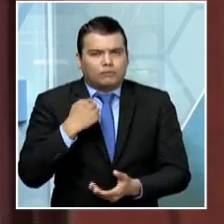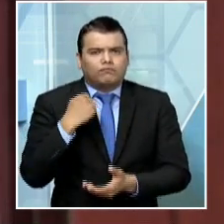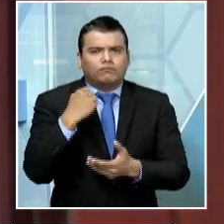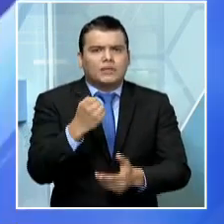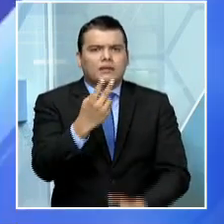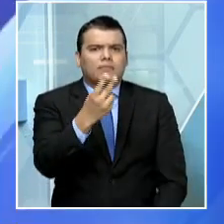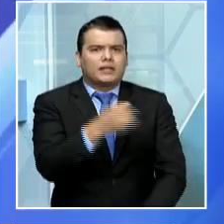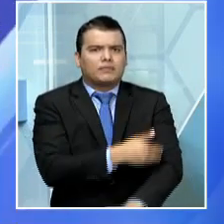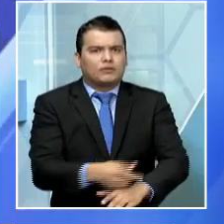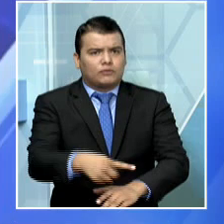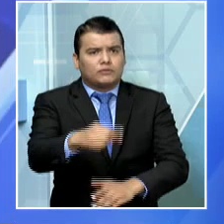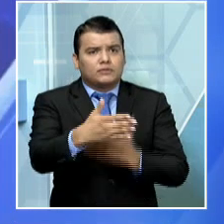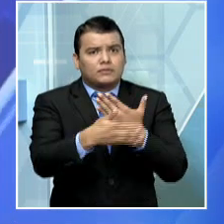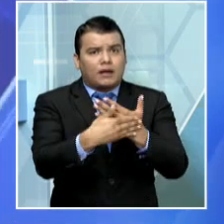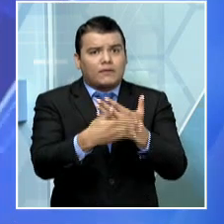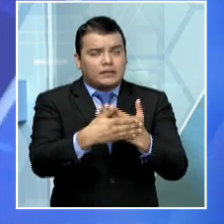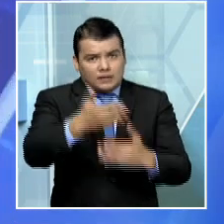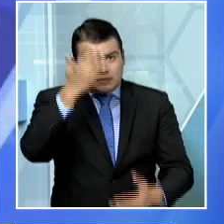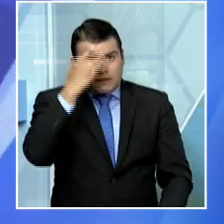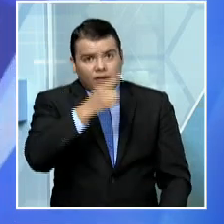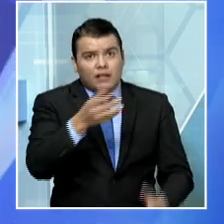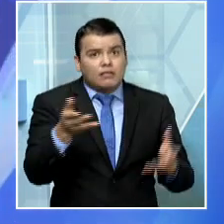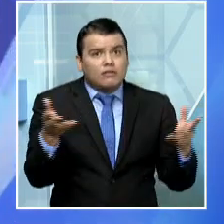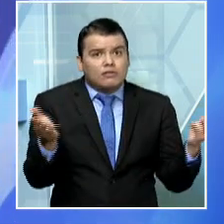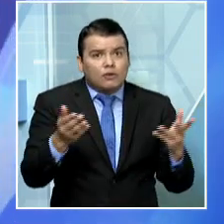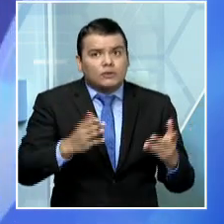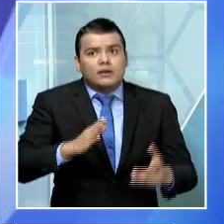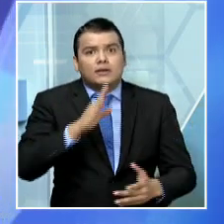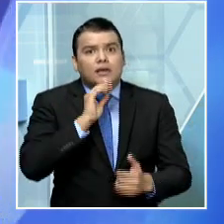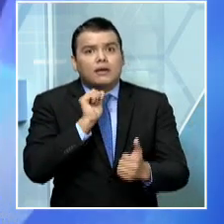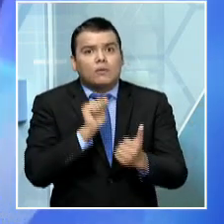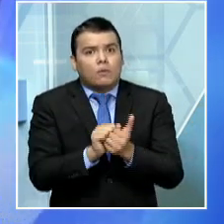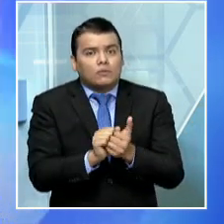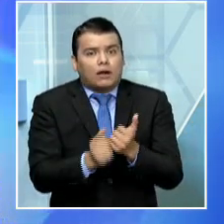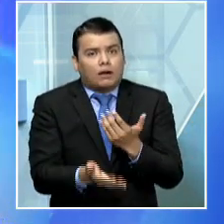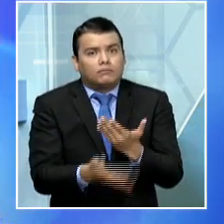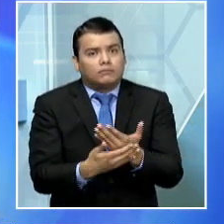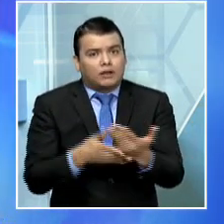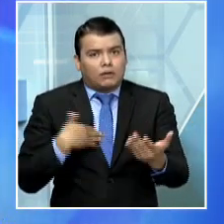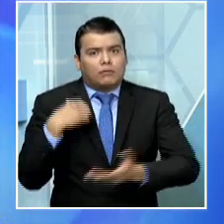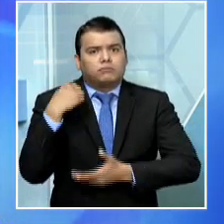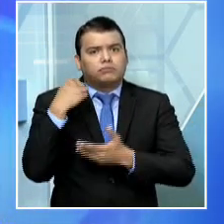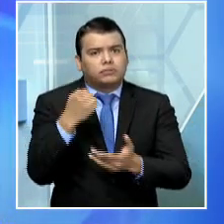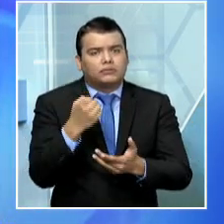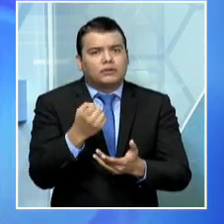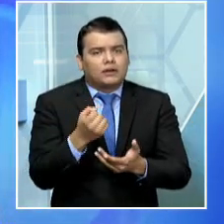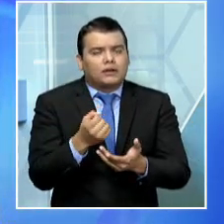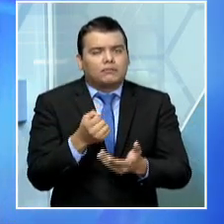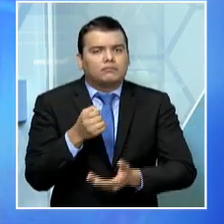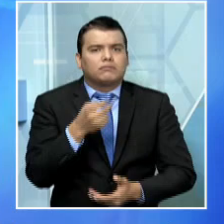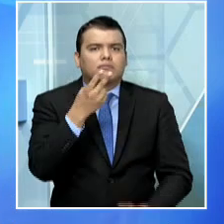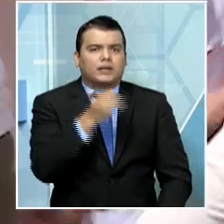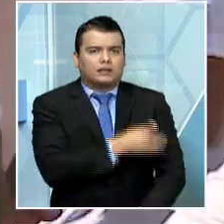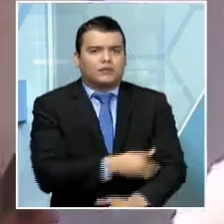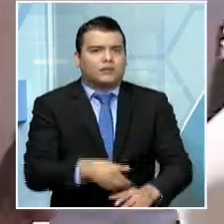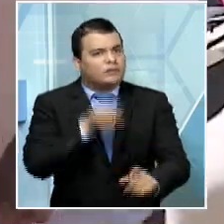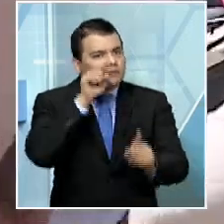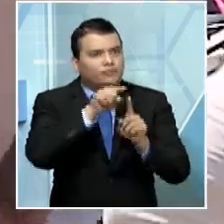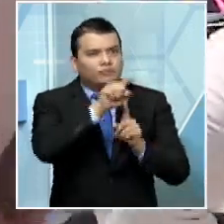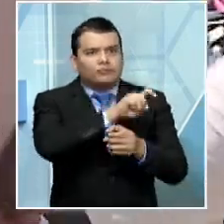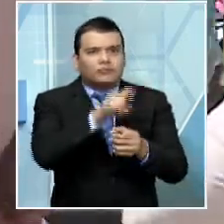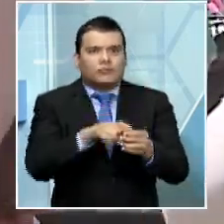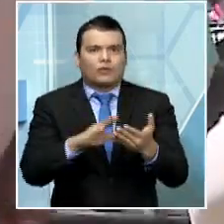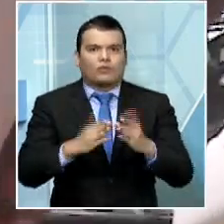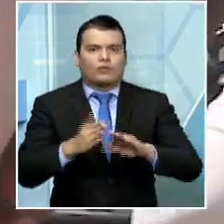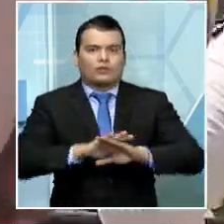20 millones de pesos de todo aquel que nos posibilite una información para que Félix regrese a su comunidad. Sus